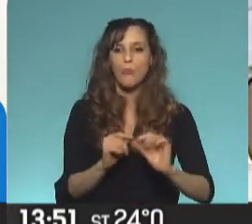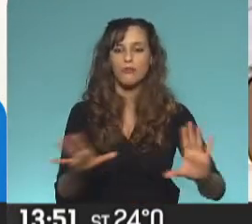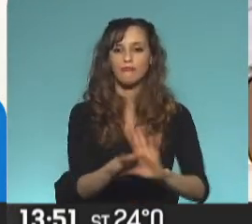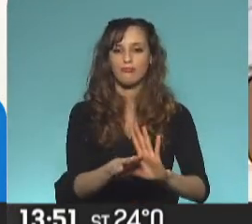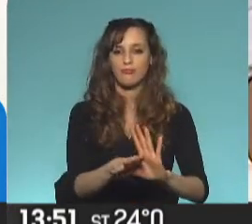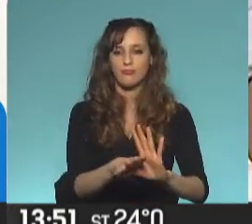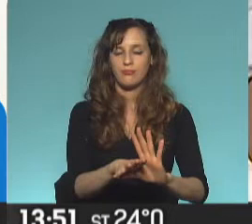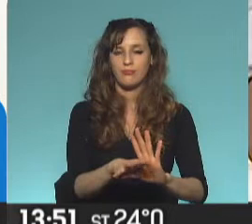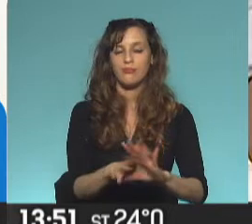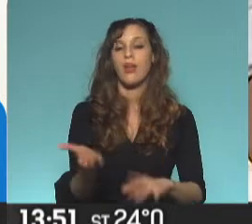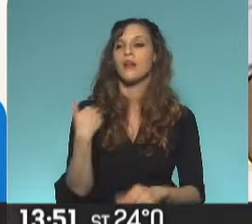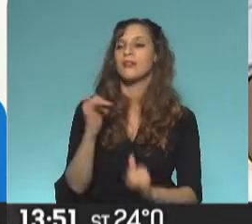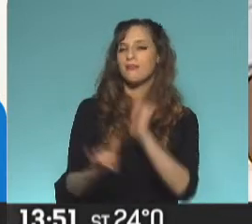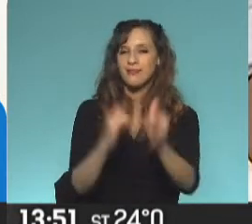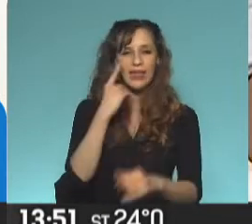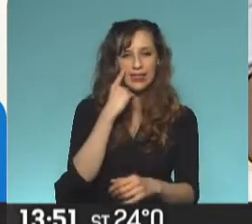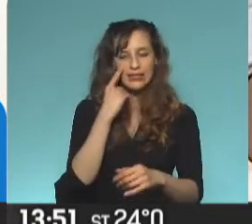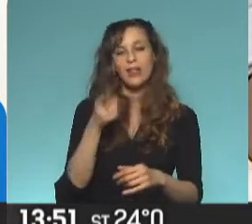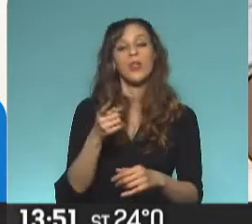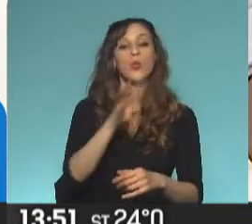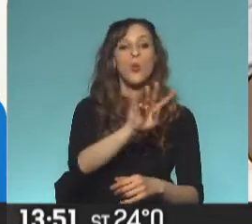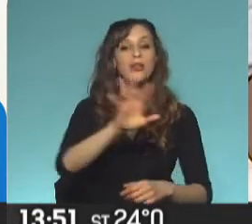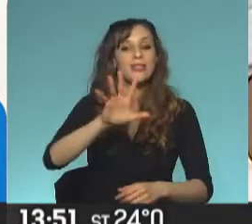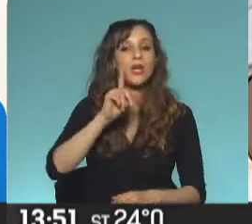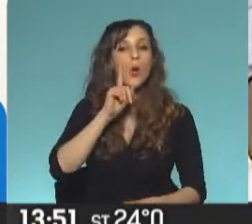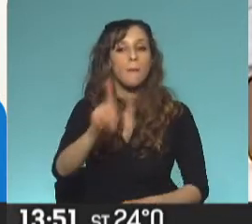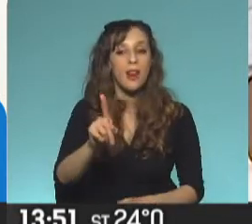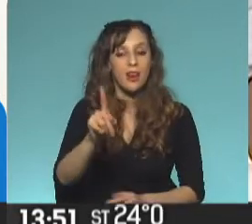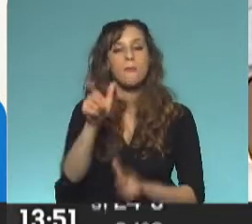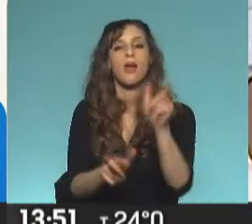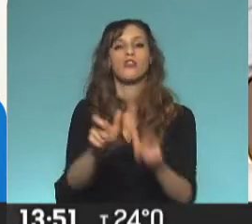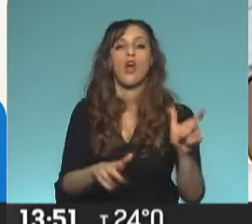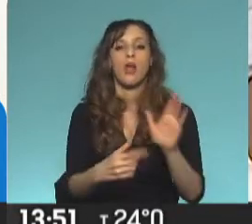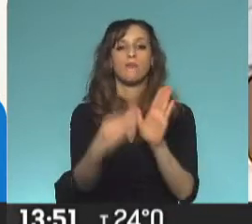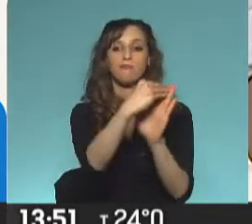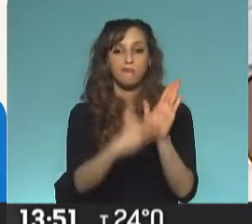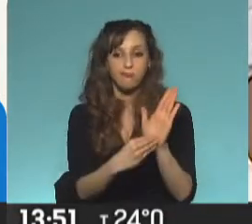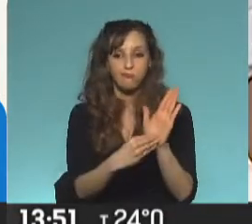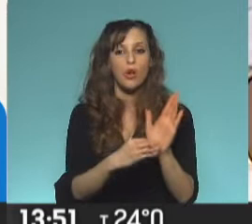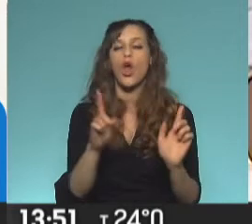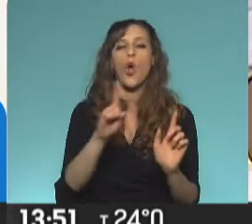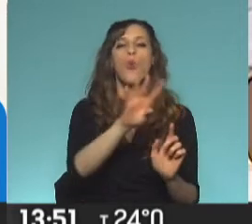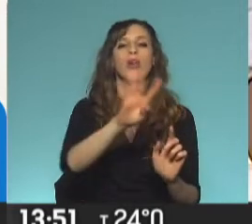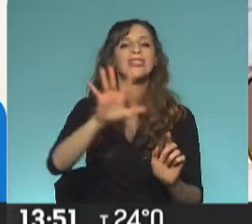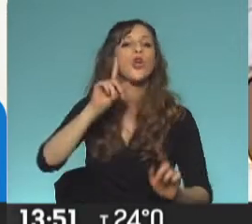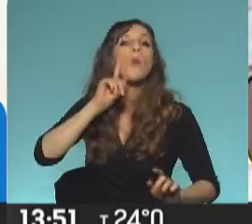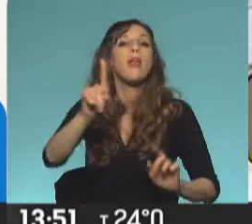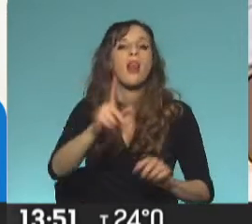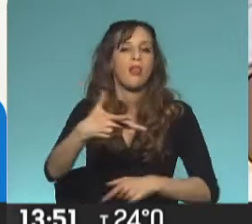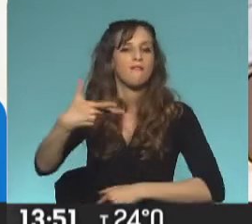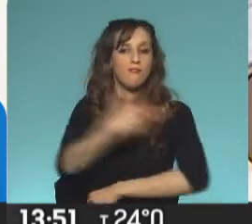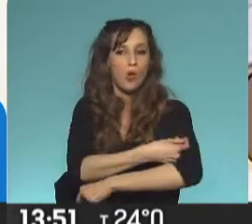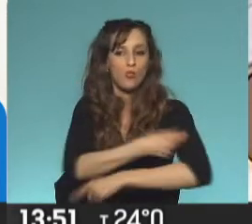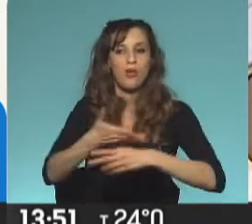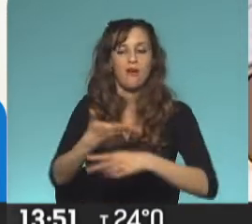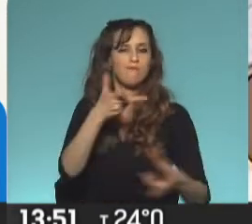a los intendentes que teníamos 45 mil inscriptos el perdón 45.000 vacunados el día de ayer y hoy